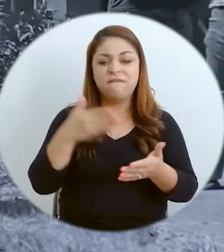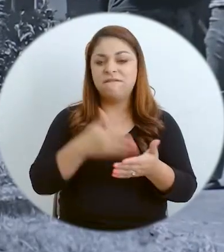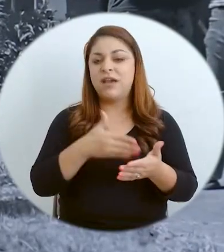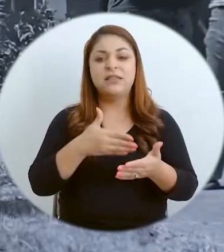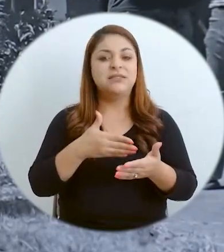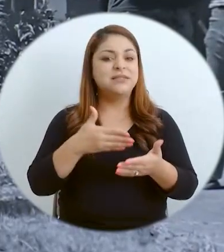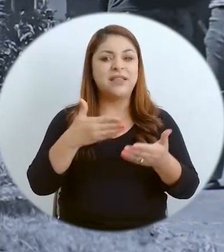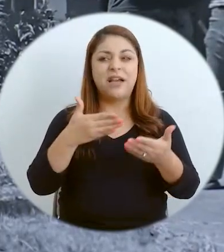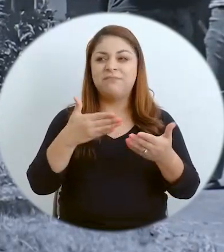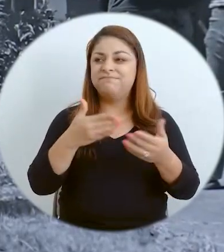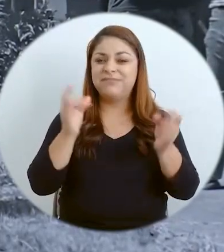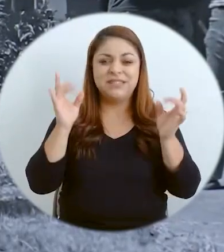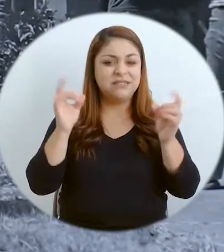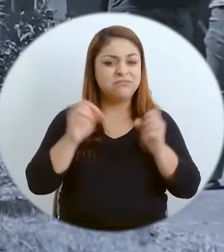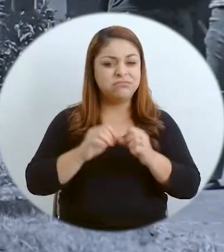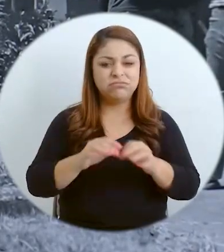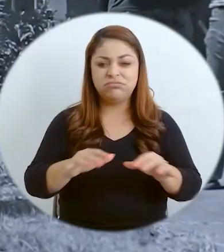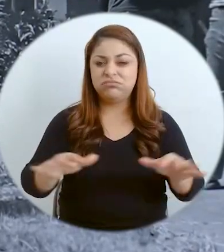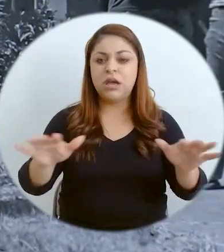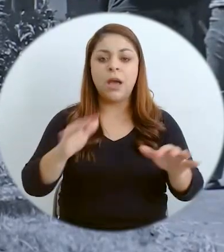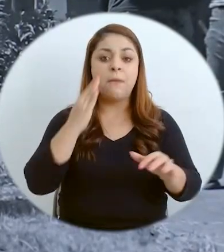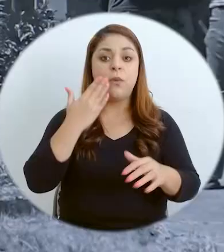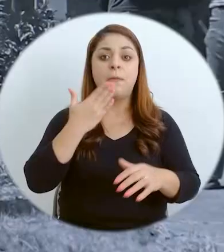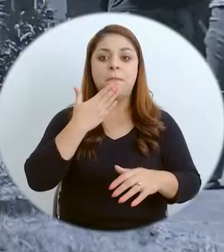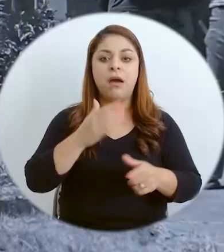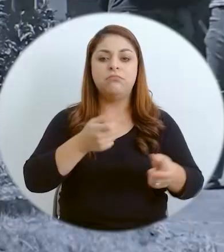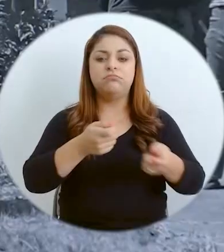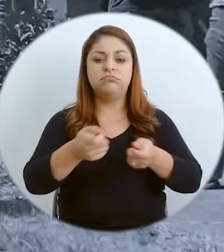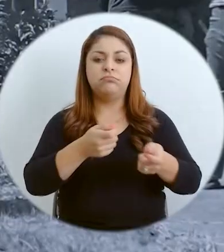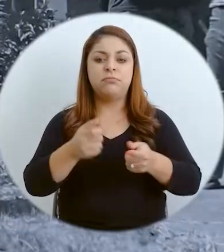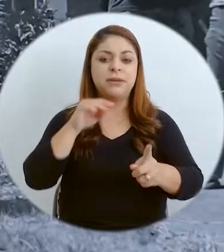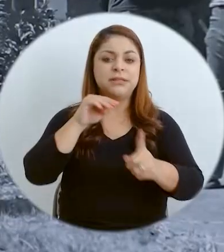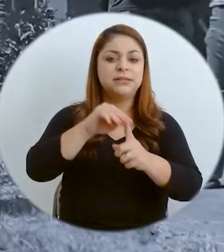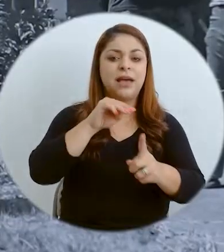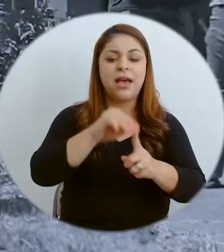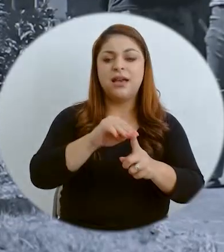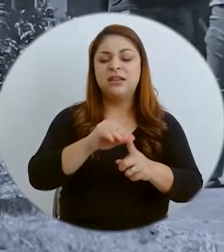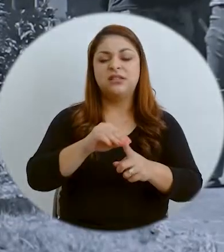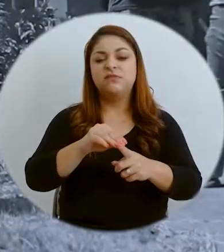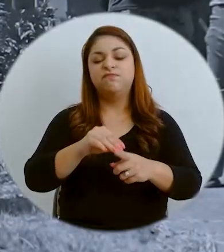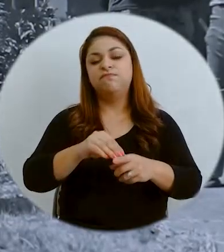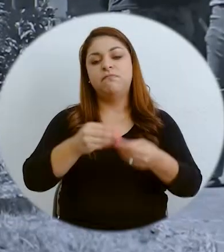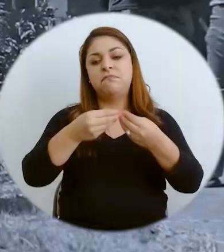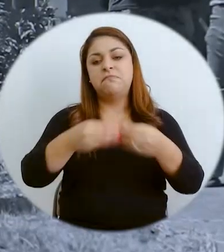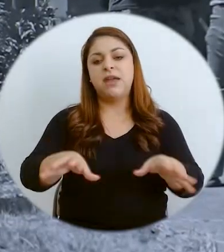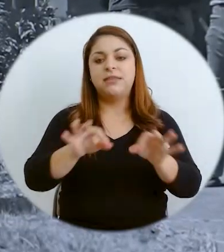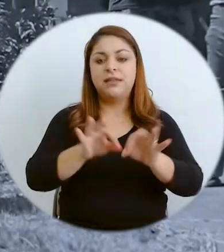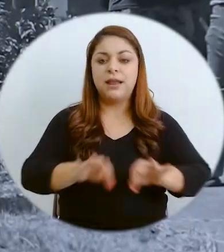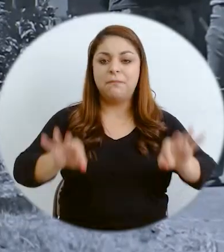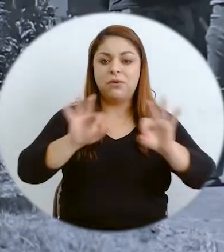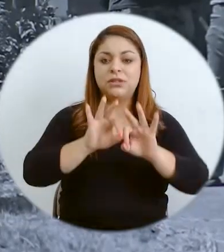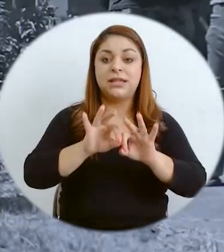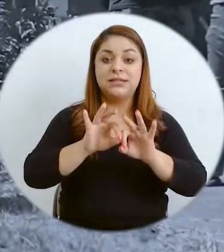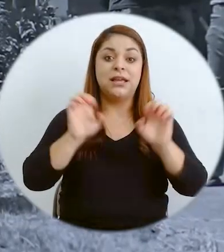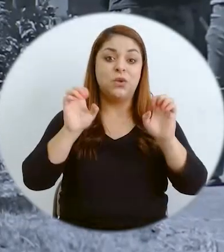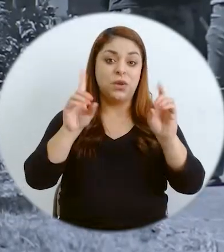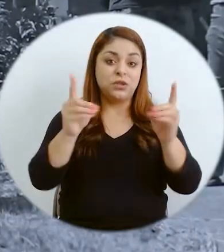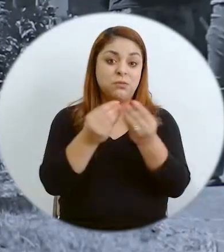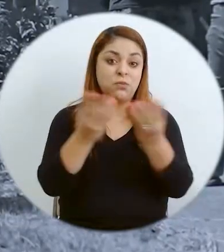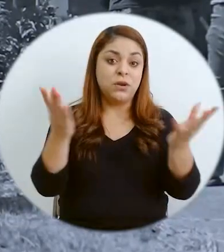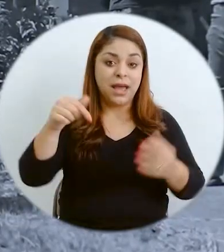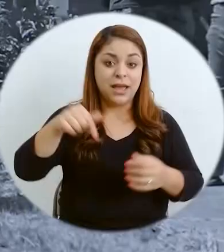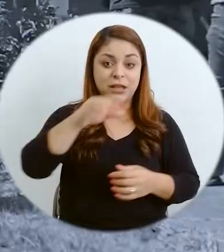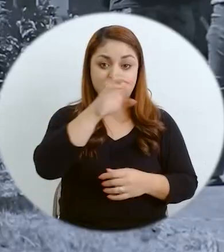esto es lo que está haciendo como el caldo de cultivo para que por medio de manipulaciones de mensajes pues se esté demeritando la importancia que tiene la